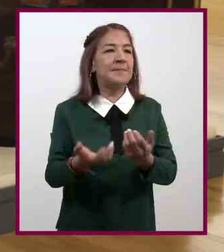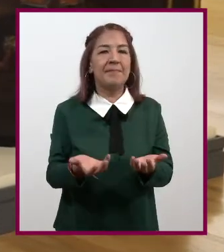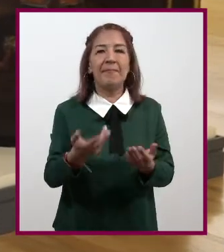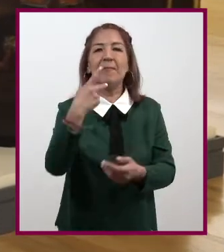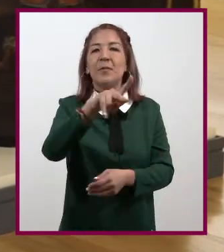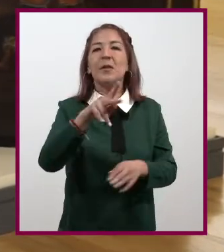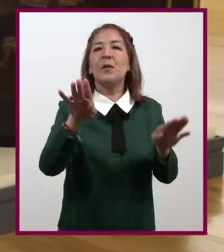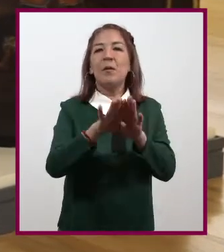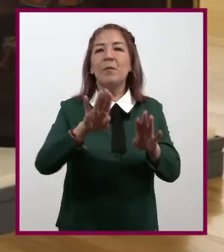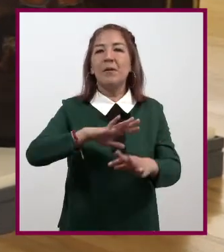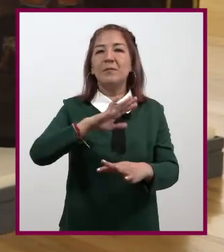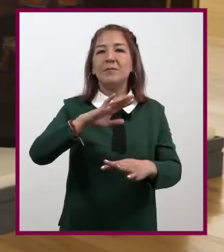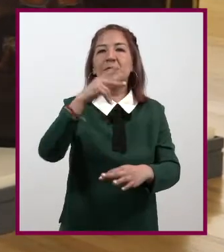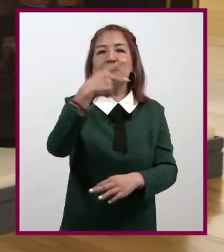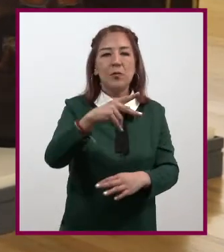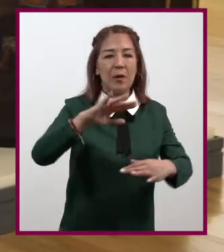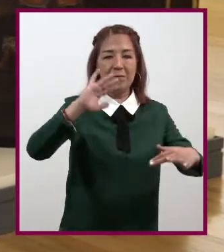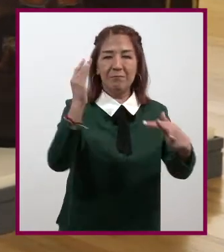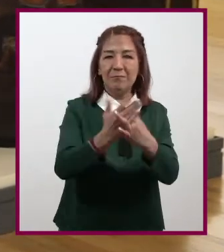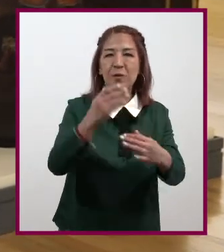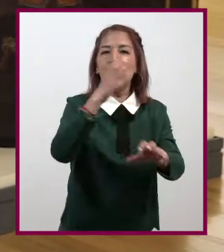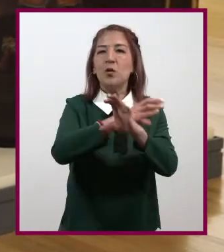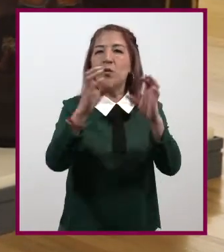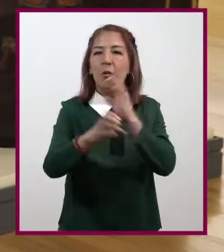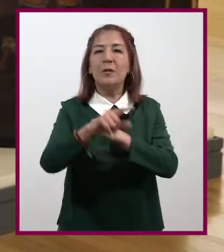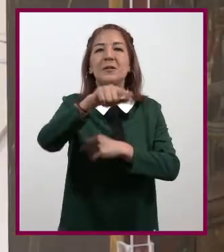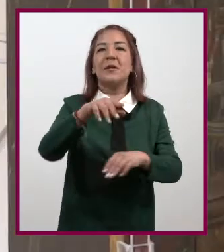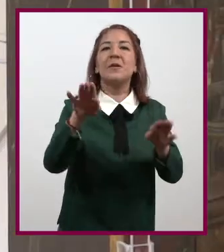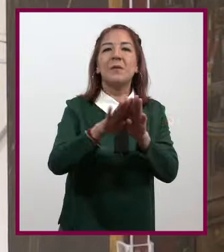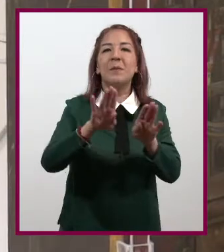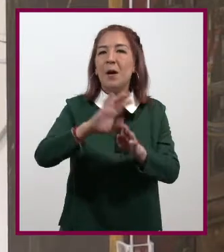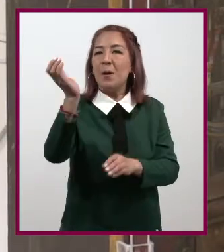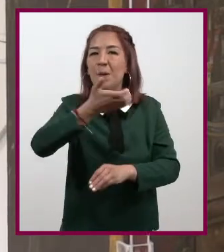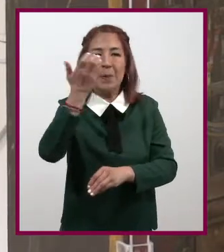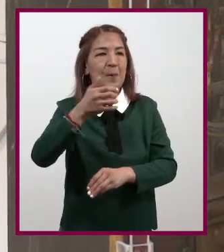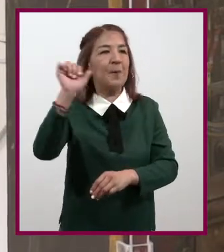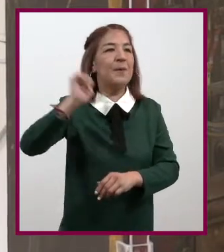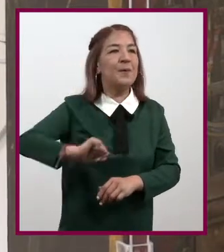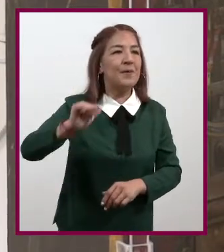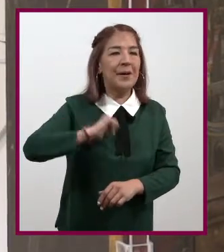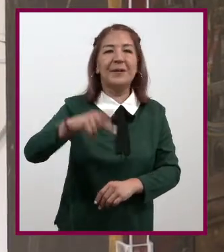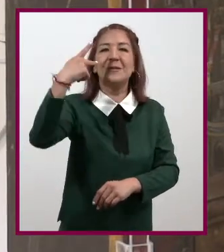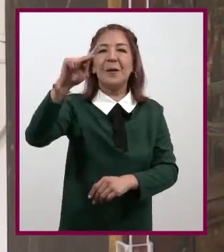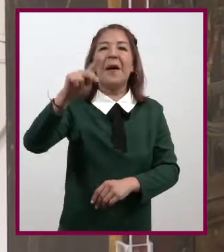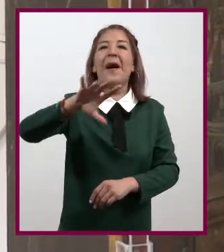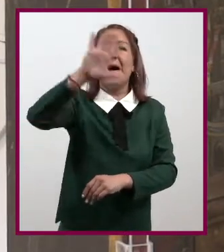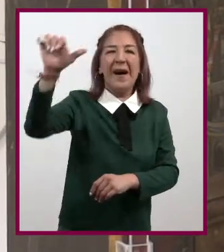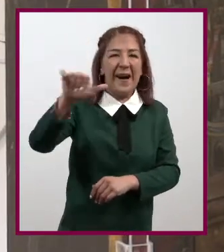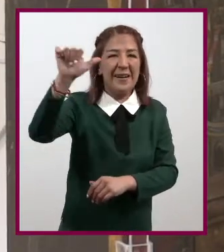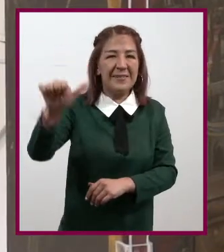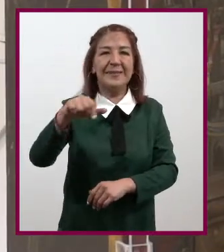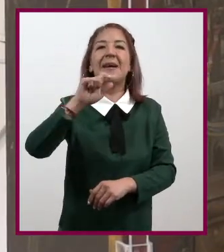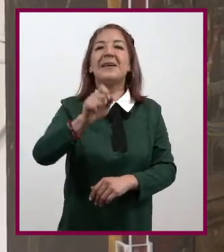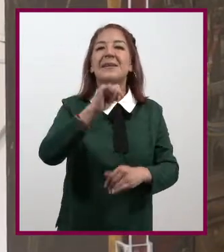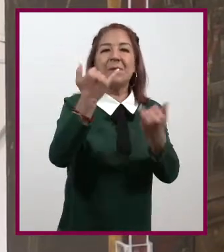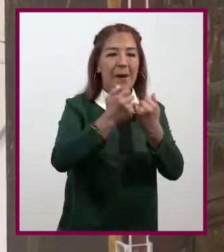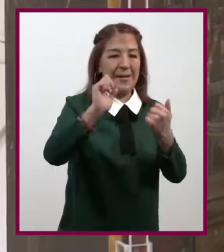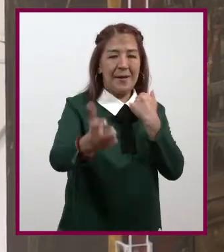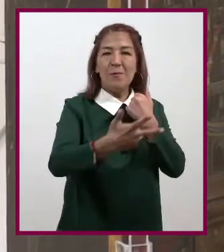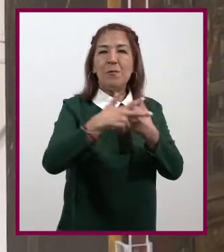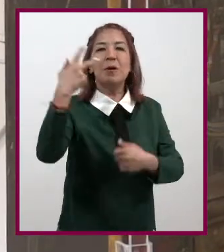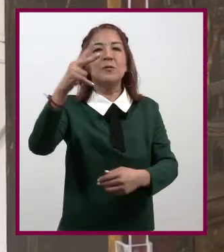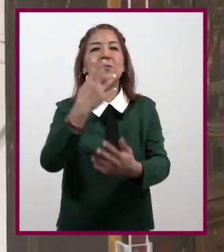una división dentro de estos muebles que tiene una tradición de Oriente con Occidente en su manufactura, aunque estos se